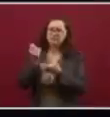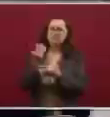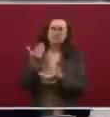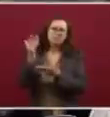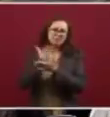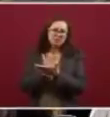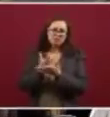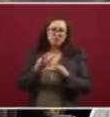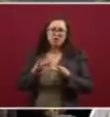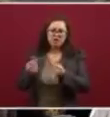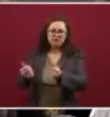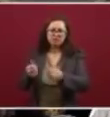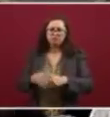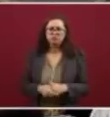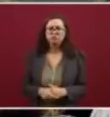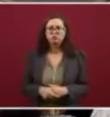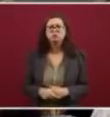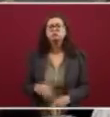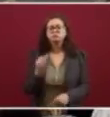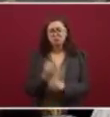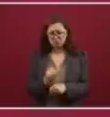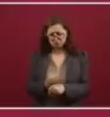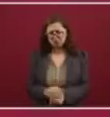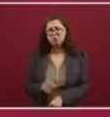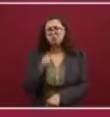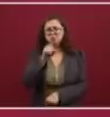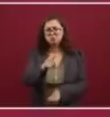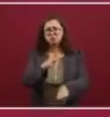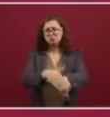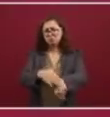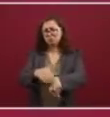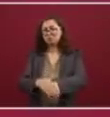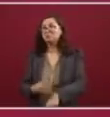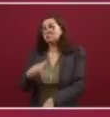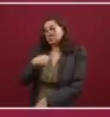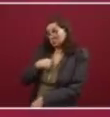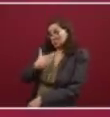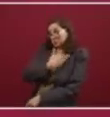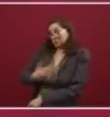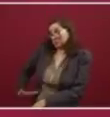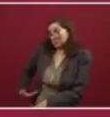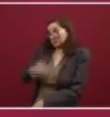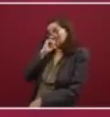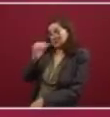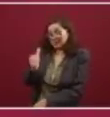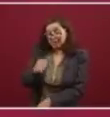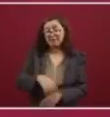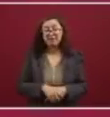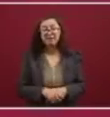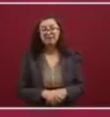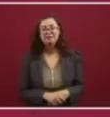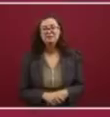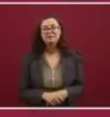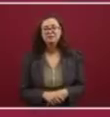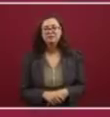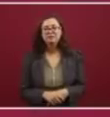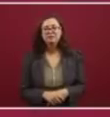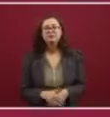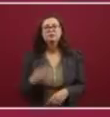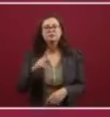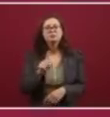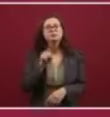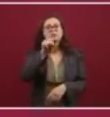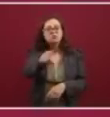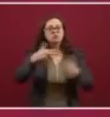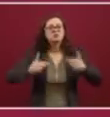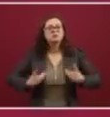República? Ya lo estás haciendo tú, pero yo como no soy ciudadano, presidente de la pero República. Tú eres la voz del